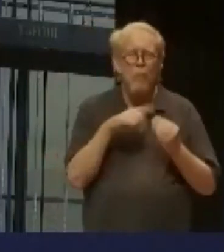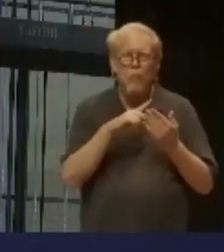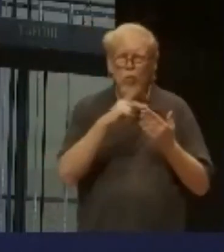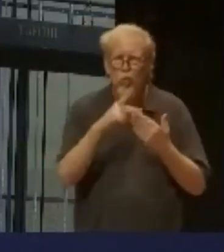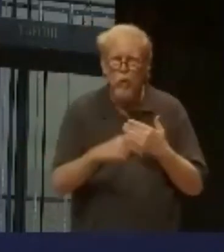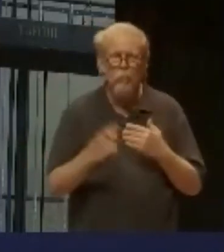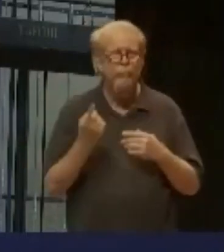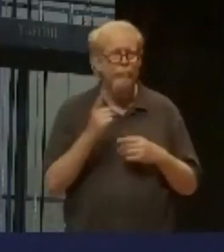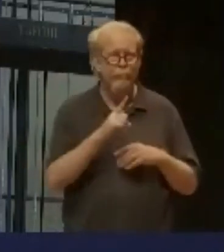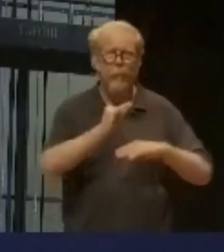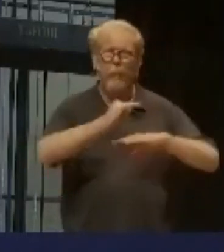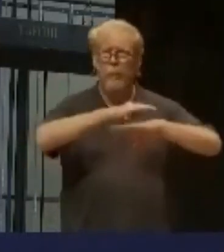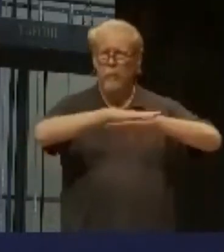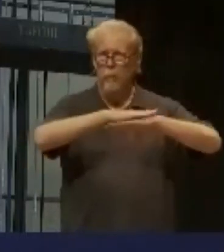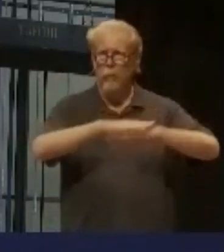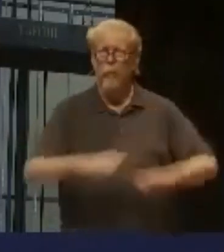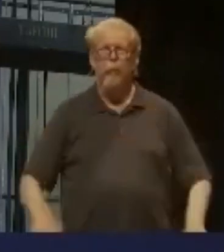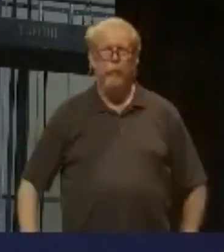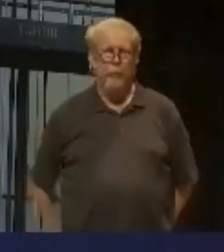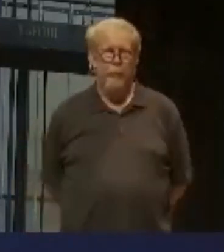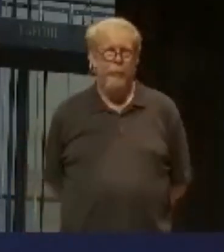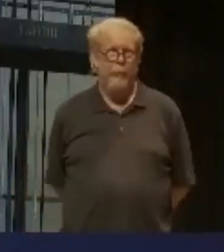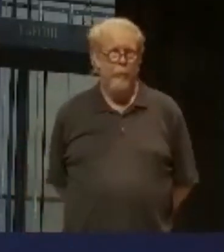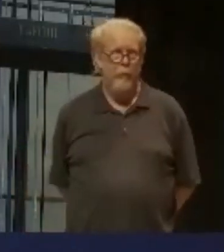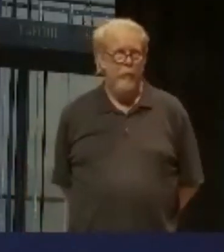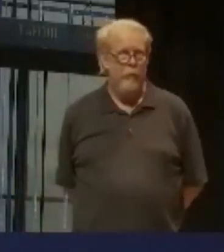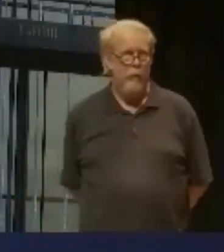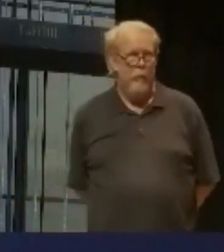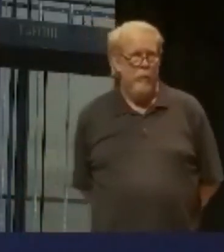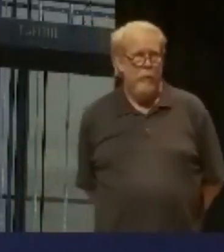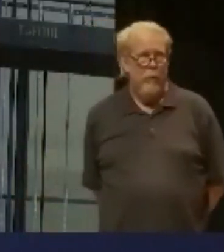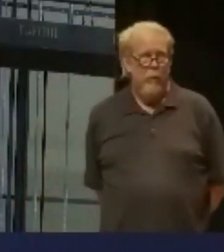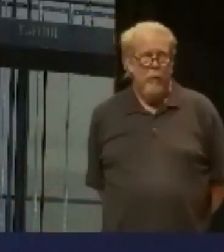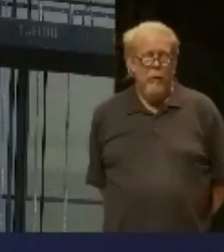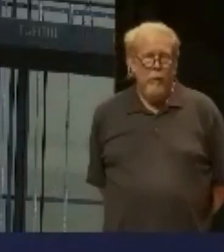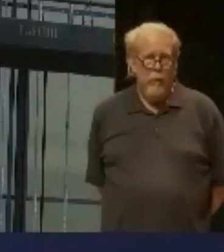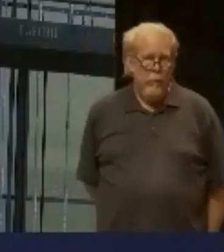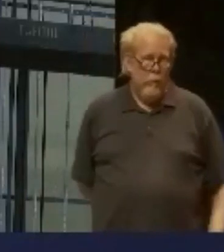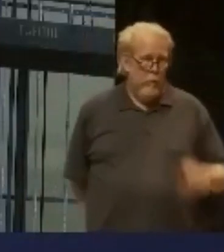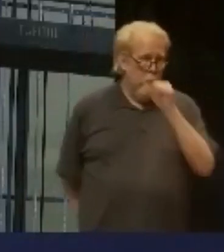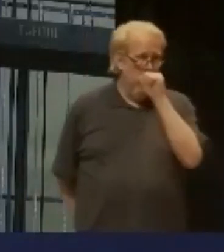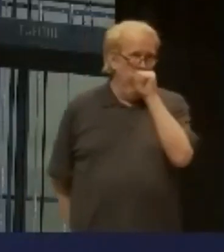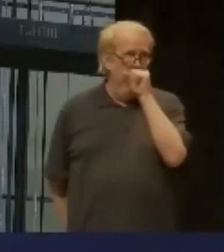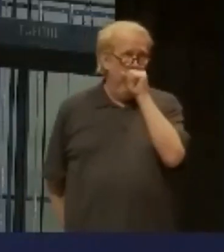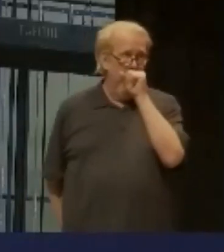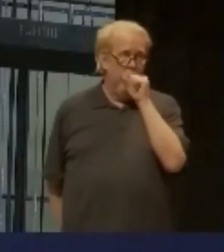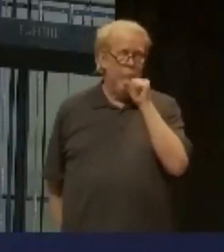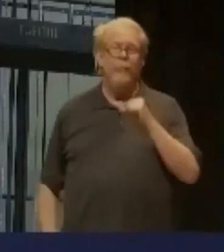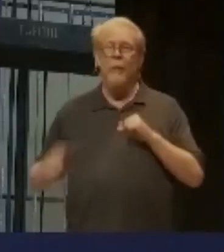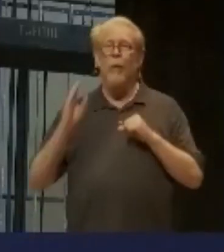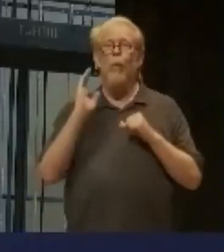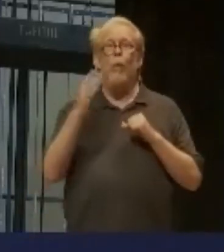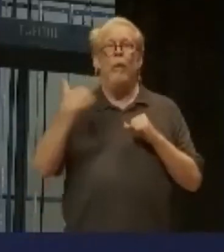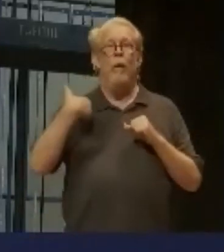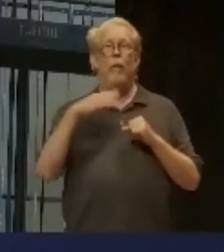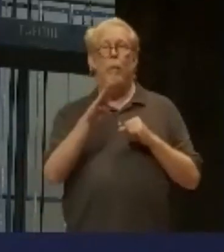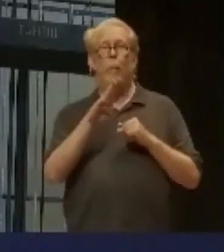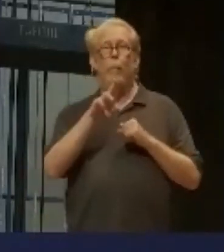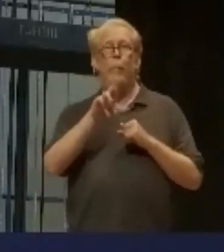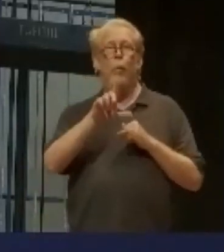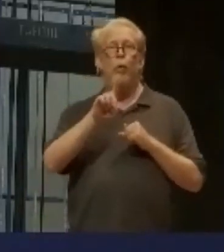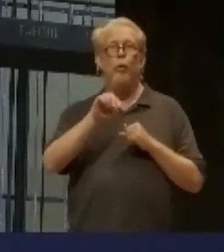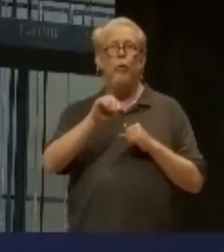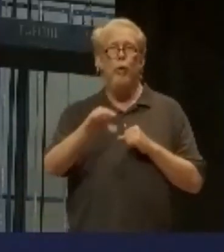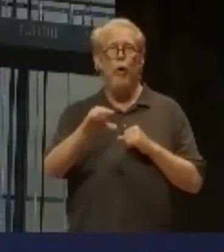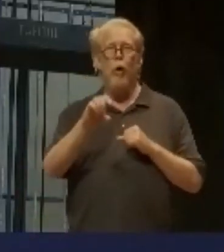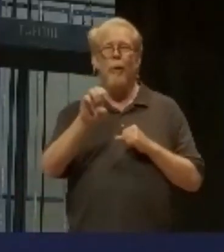sobre los programas, pueden detenerse por las mesas que están allá afuera. Antes de terminar, vamos a tener también un